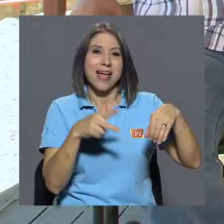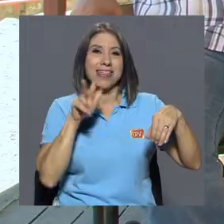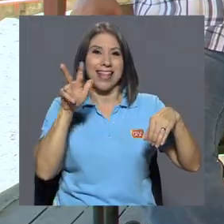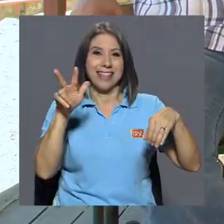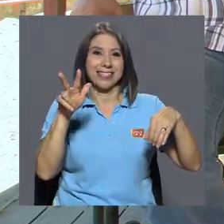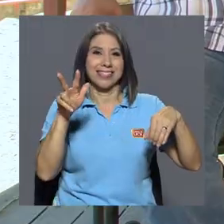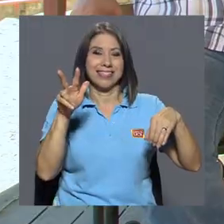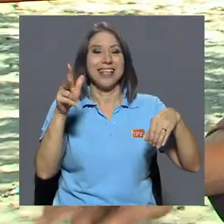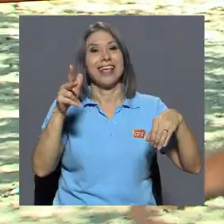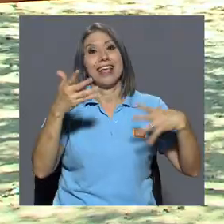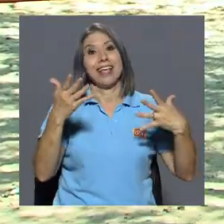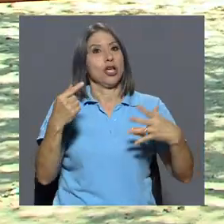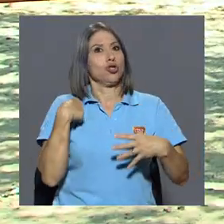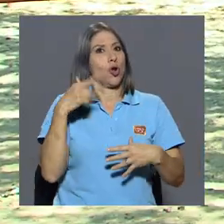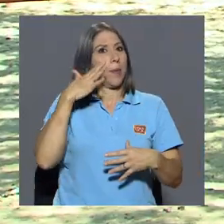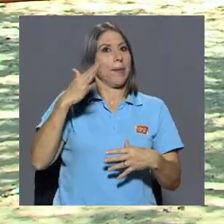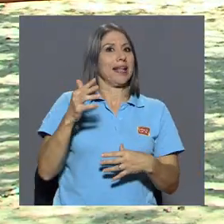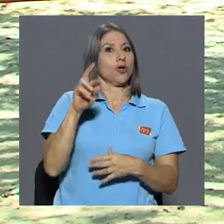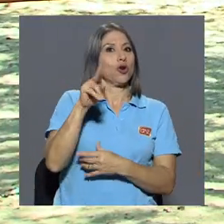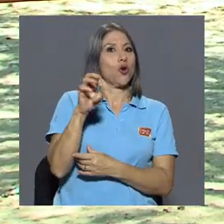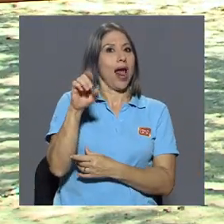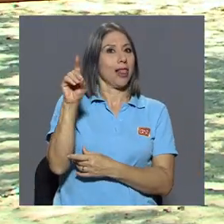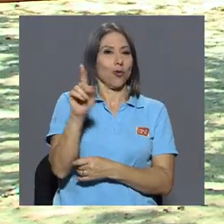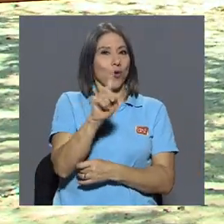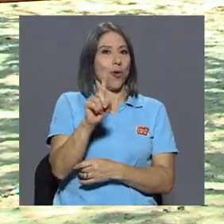3-2. ¿Sabe qué era el trofeo?